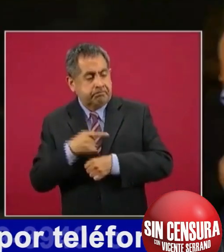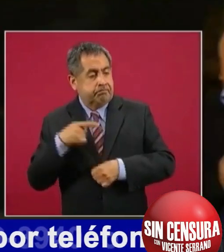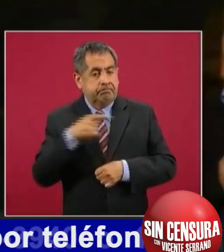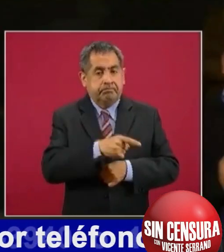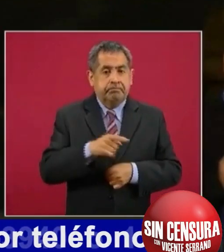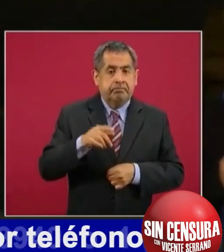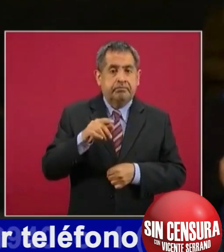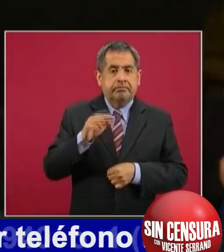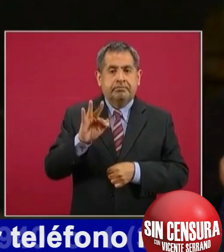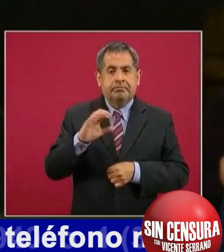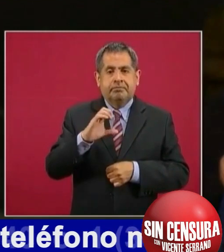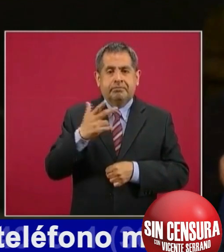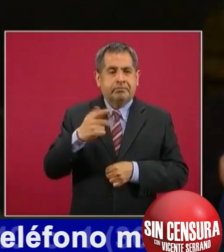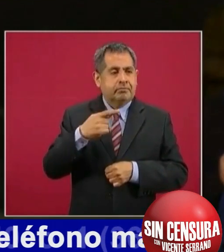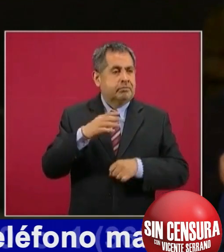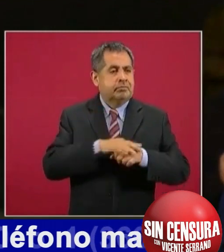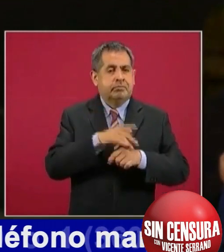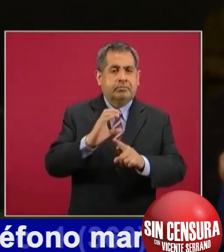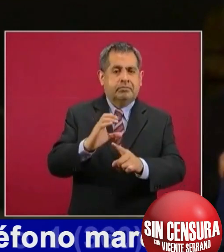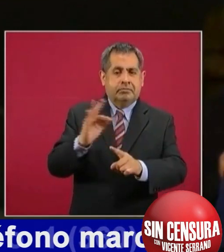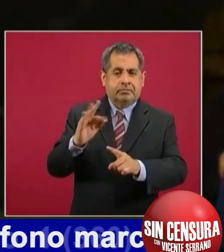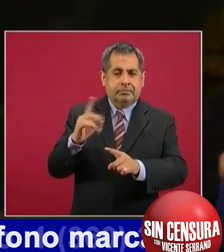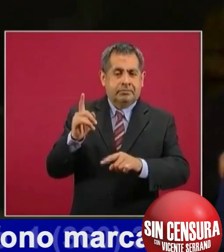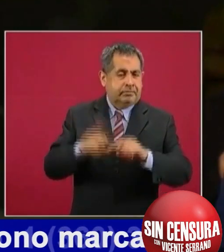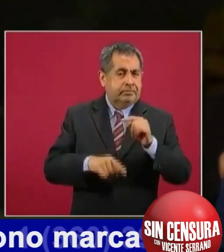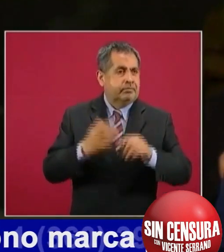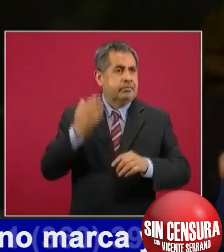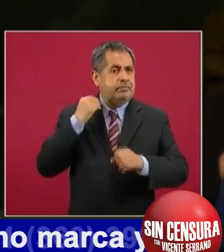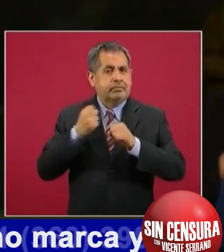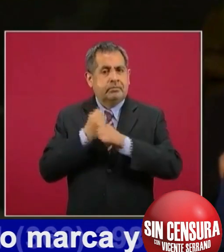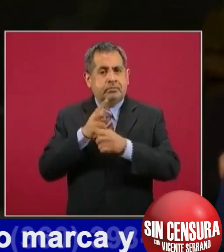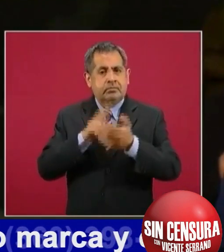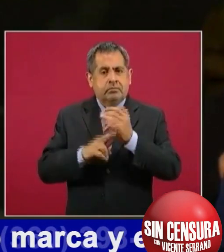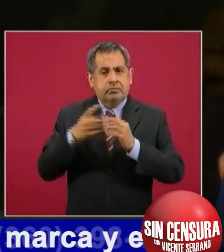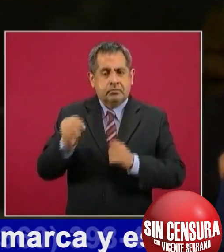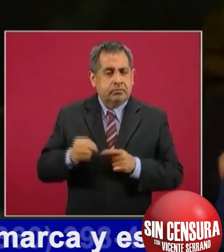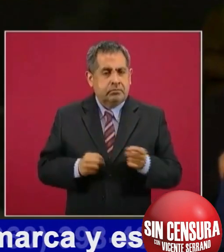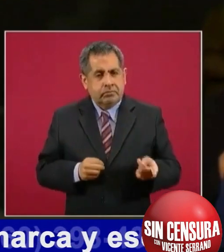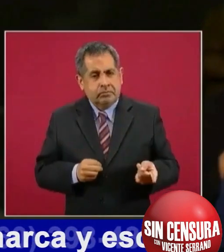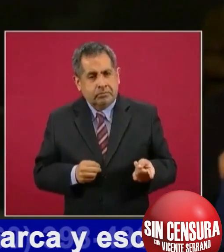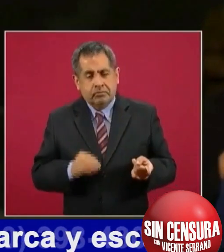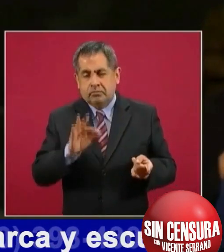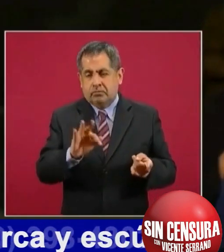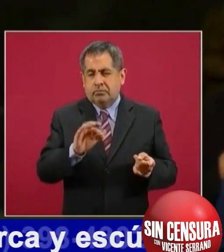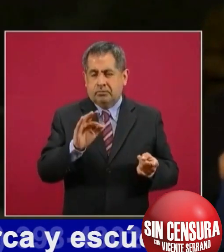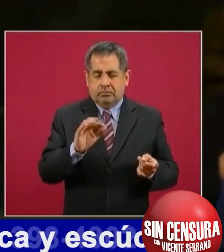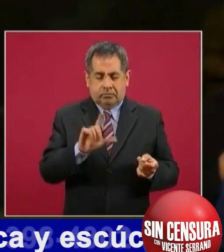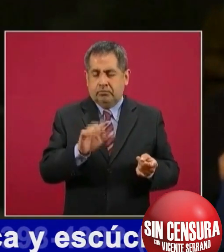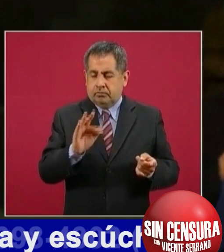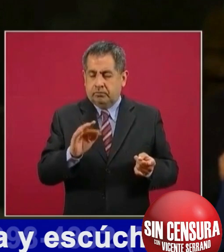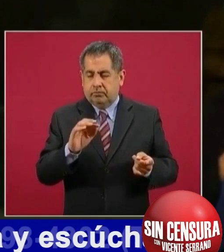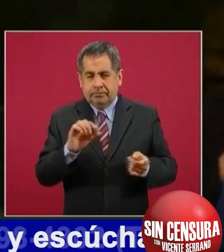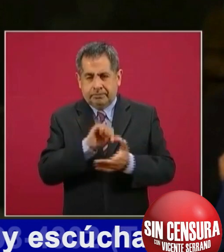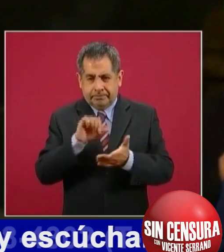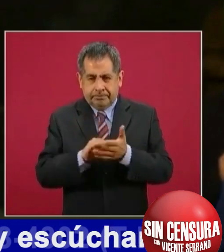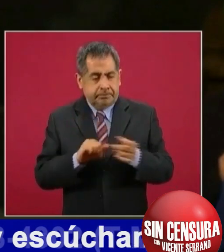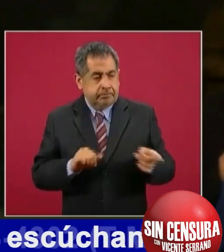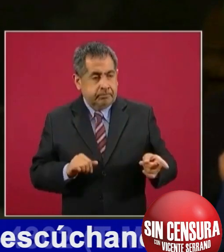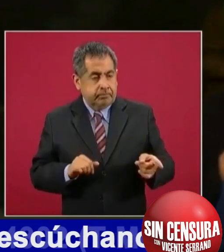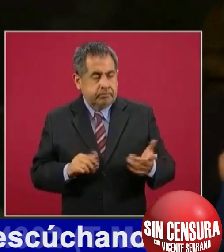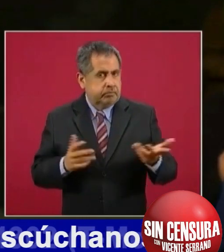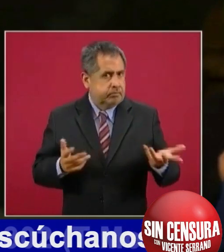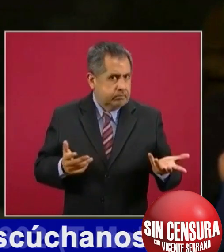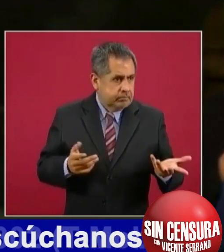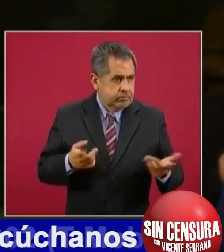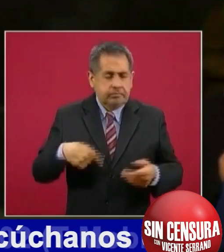cierre de Luz y Fuerza del Centro en 2009 junto a otros funcionarios. Preguntarle, porque aquí el Sindicato Mexicano de Electricistas son